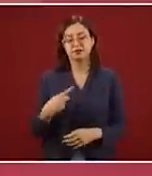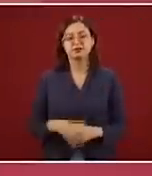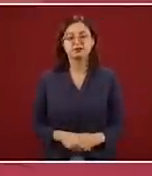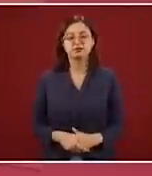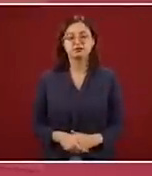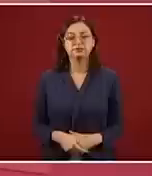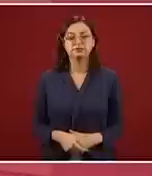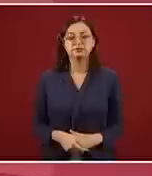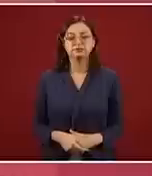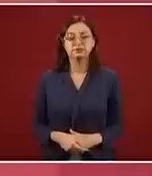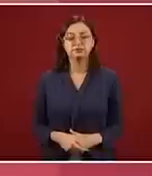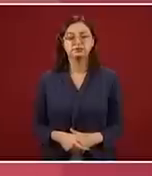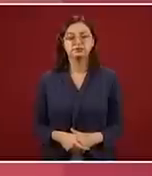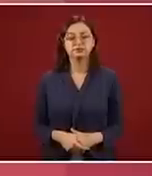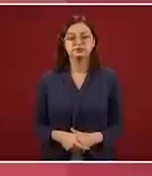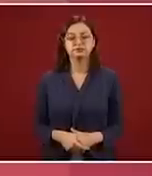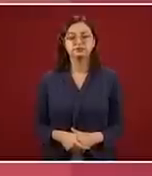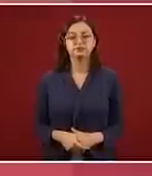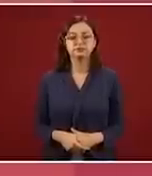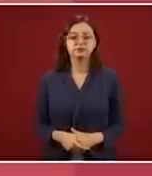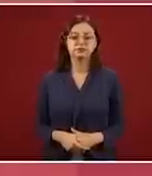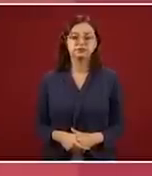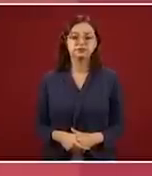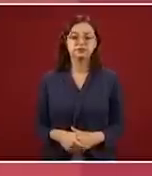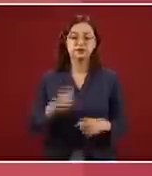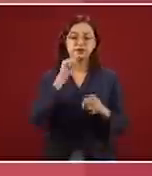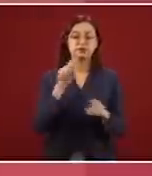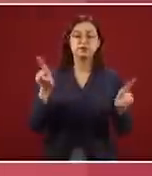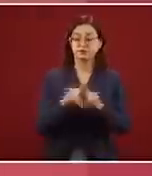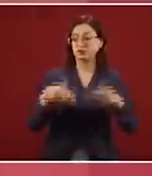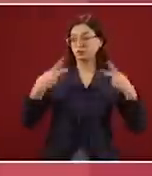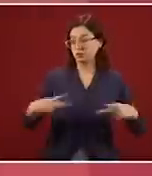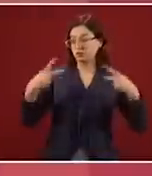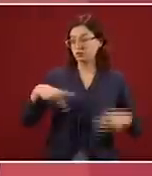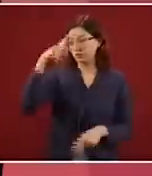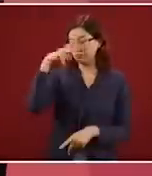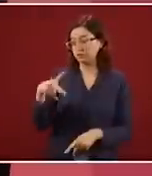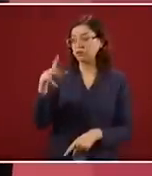y que todos los mexicanos,